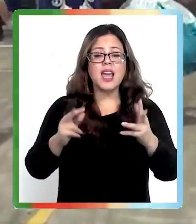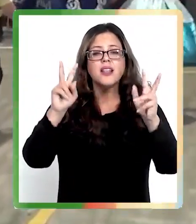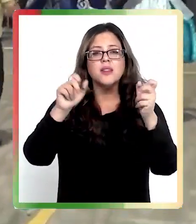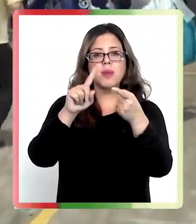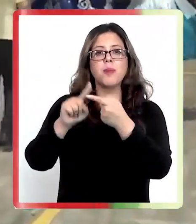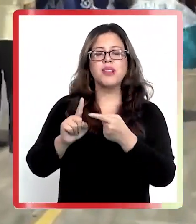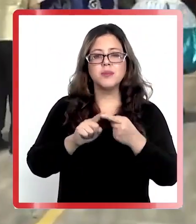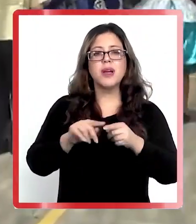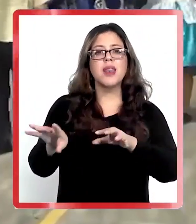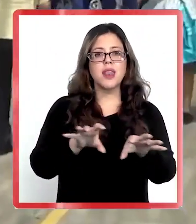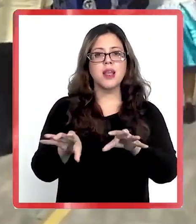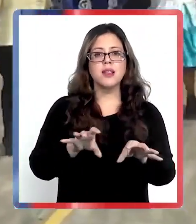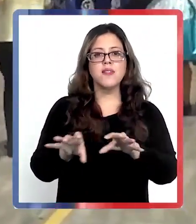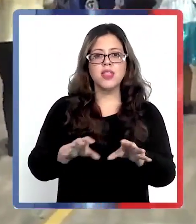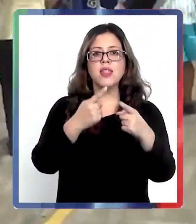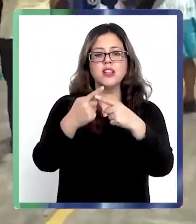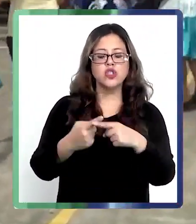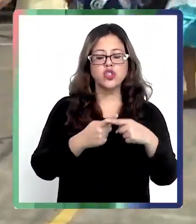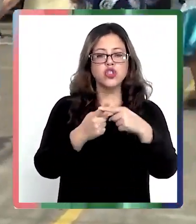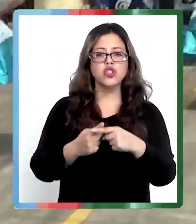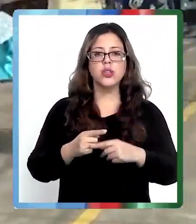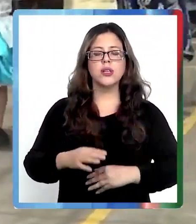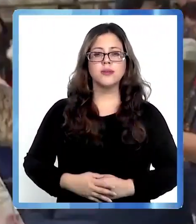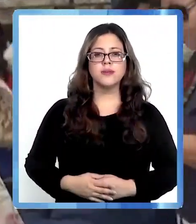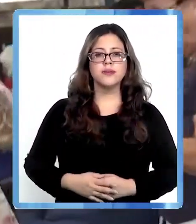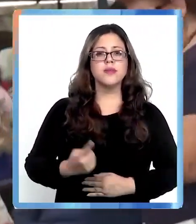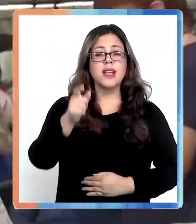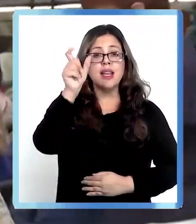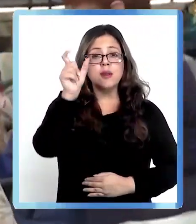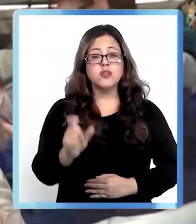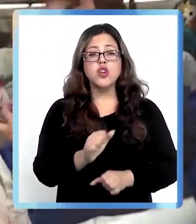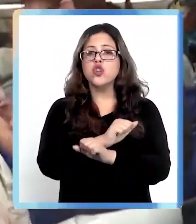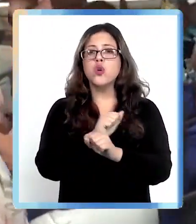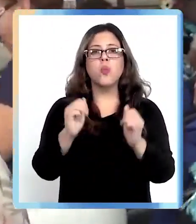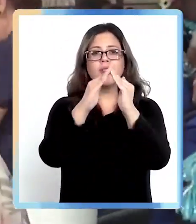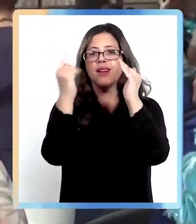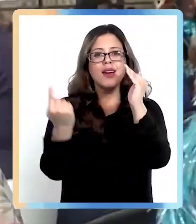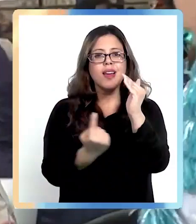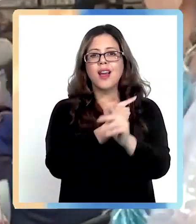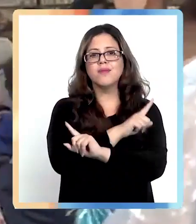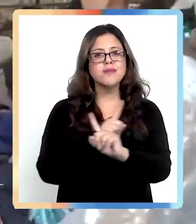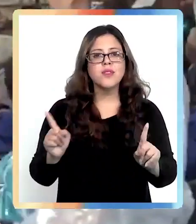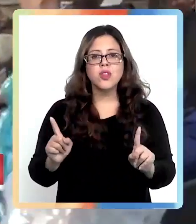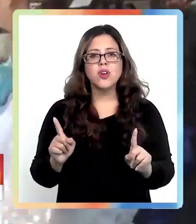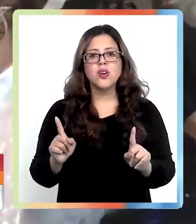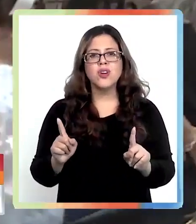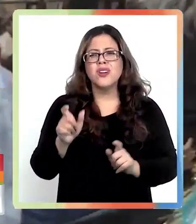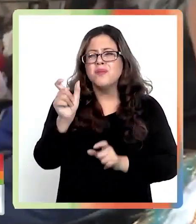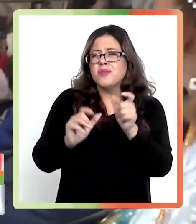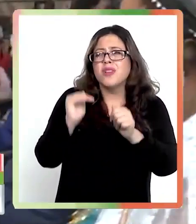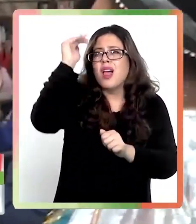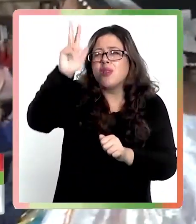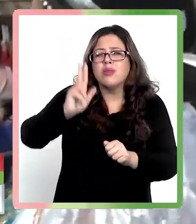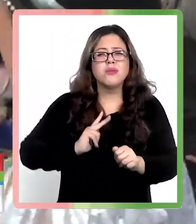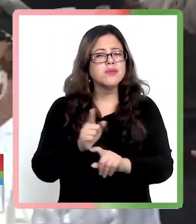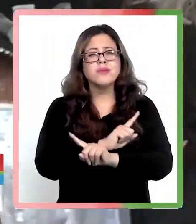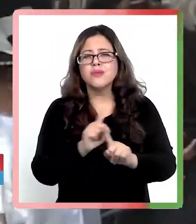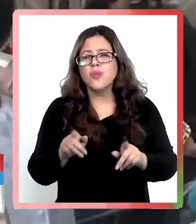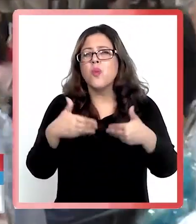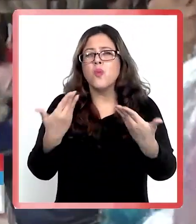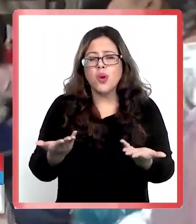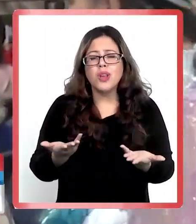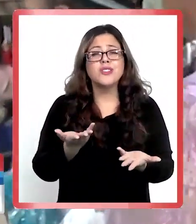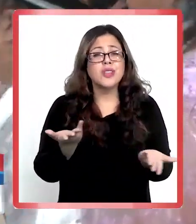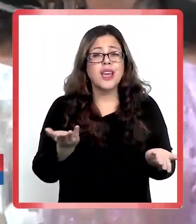la participación en actividades sociales. La persona no se puede quedar en su casa, menos los adultos mayores. Por eso